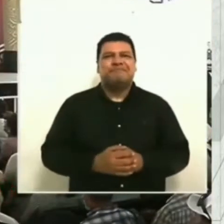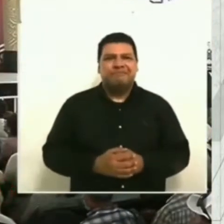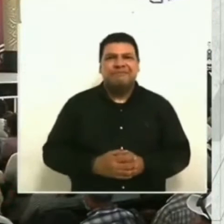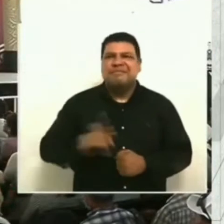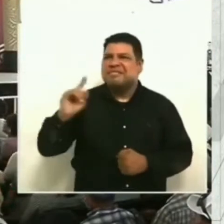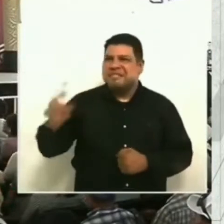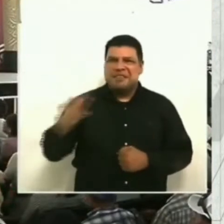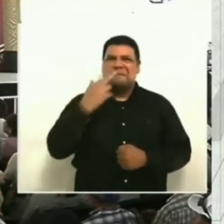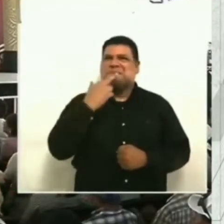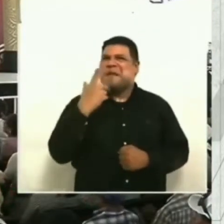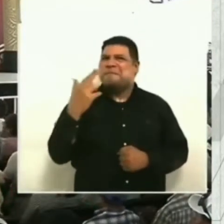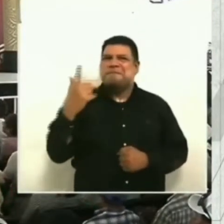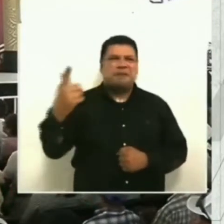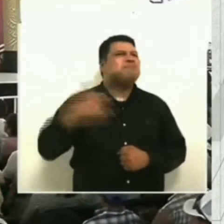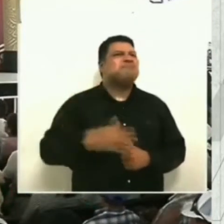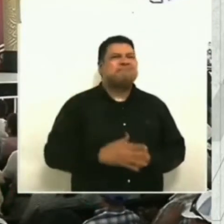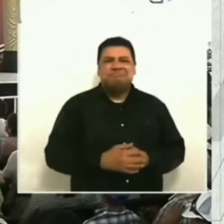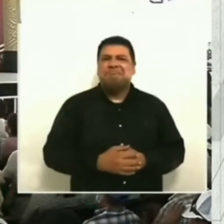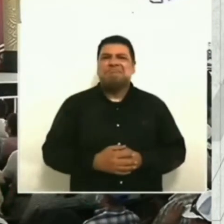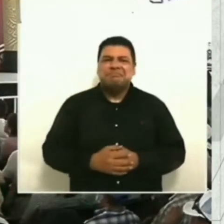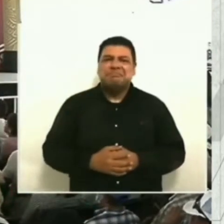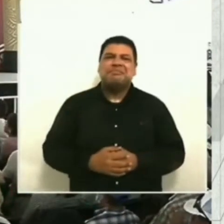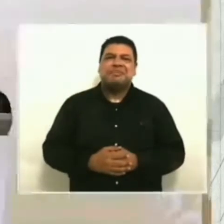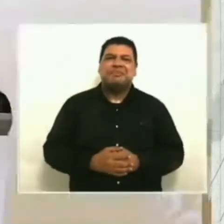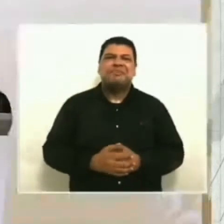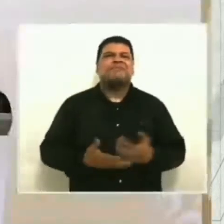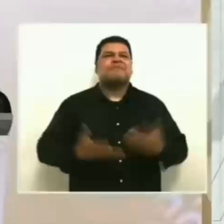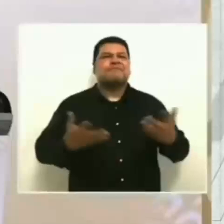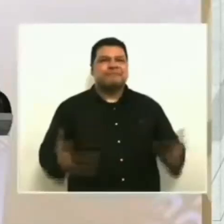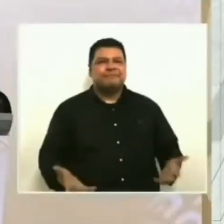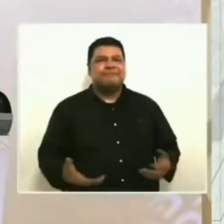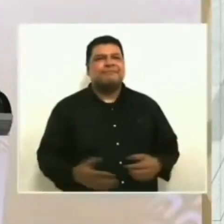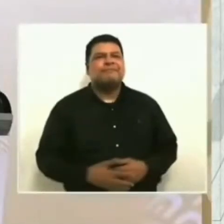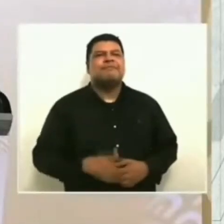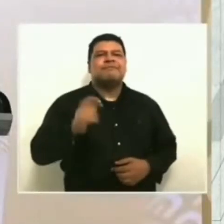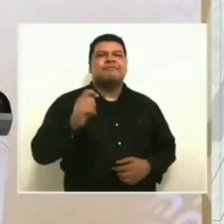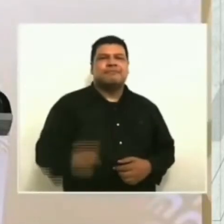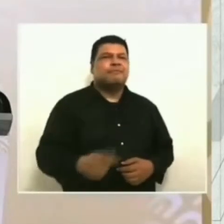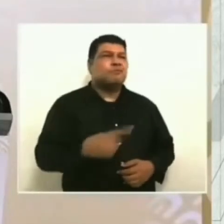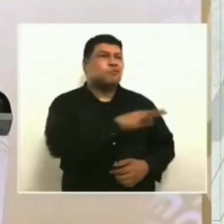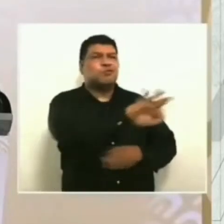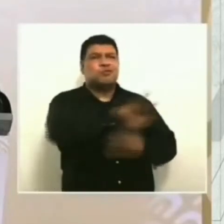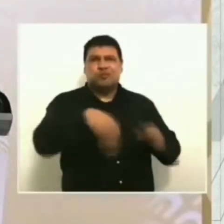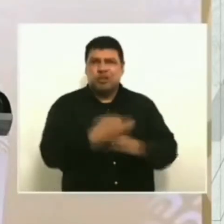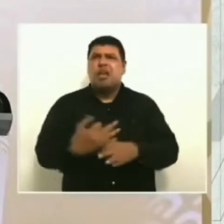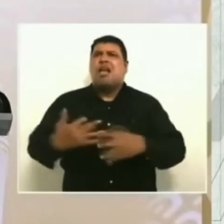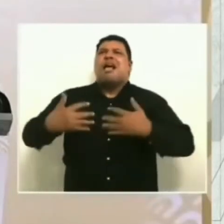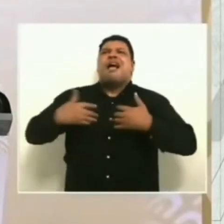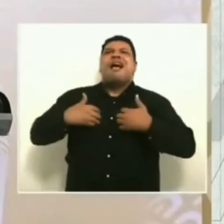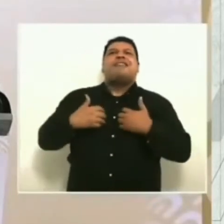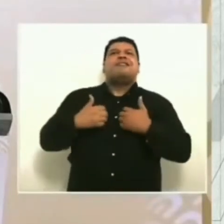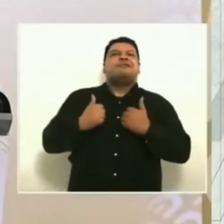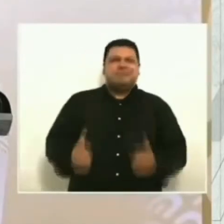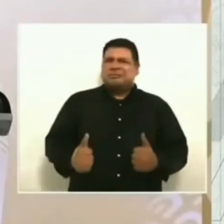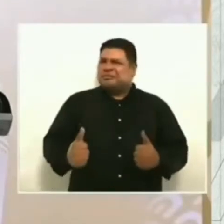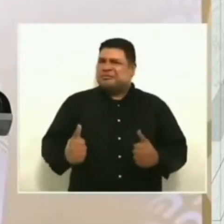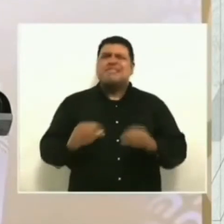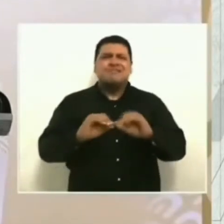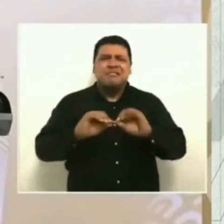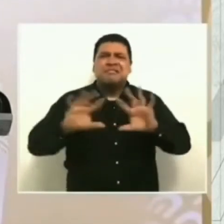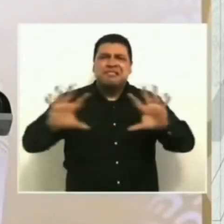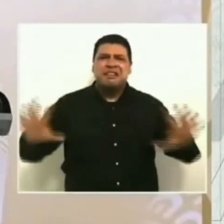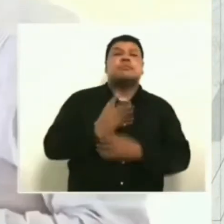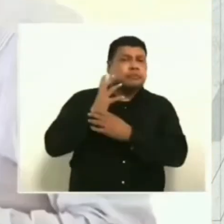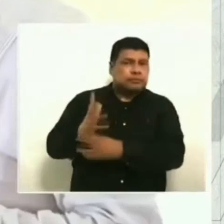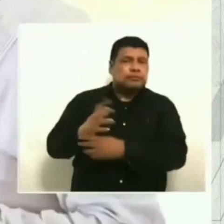mejor presidenta del mundo. Y para que se entienda mejor, para que se entienda bien, claro, como